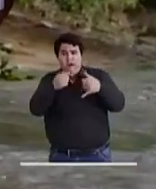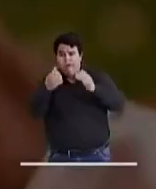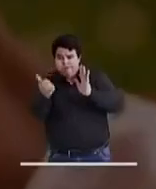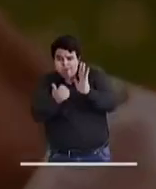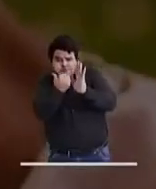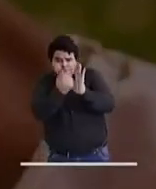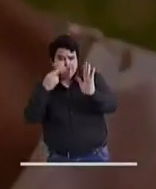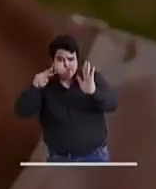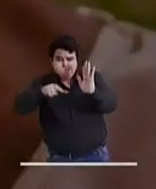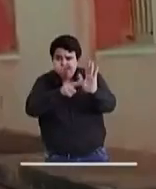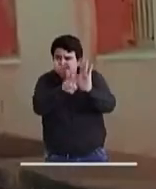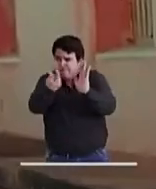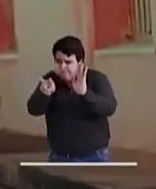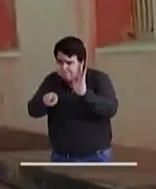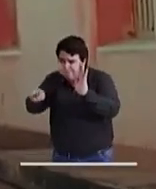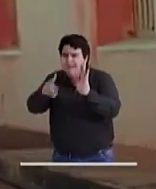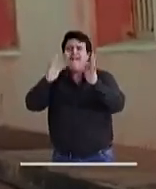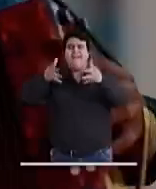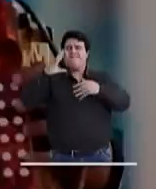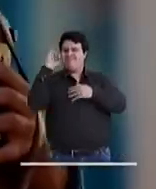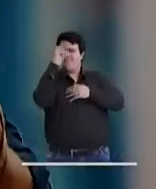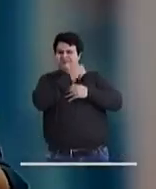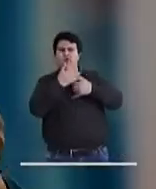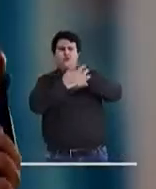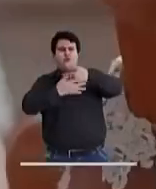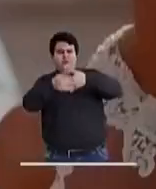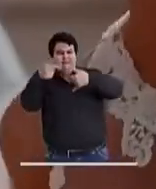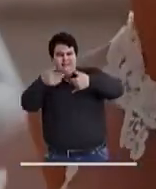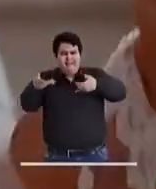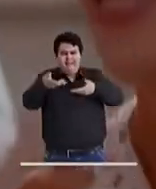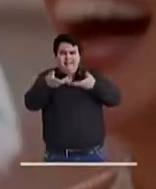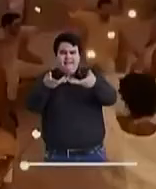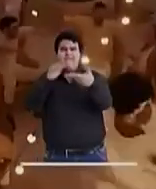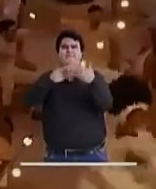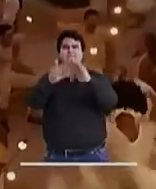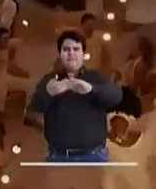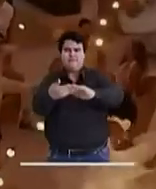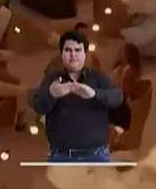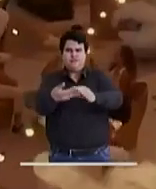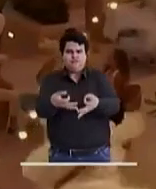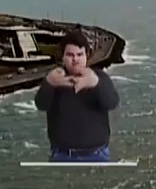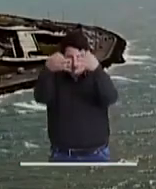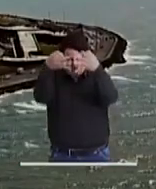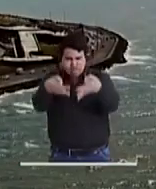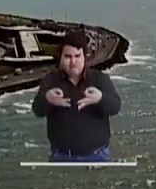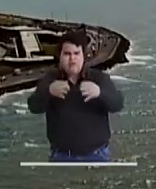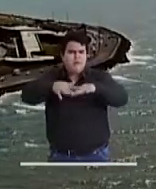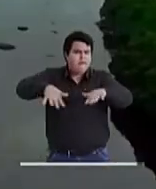pues un contacto con este mundo, digamos, de comercial del turismo. Entonces hay que hacer todo un trabajo de